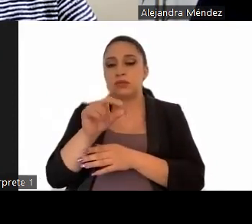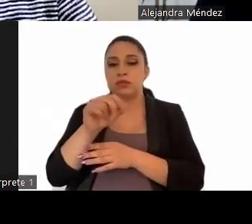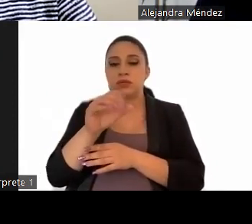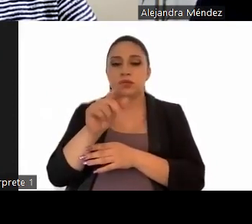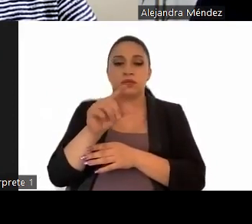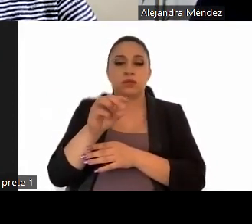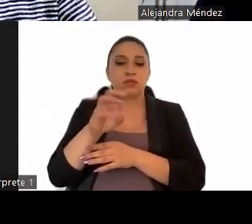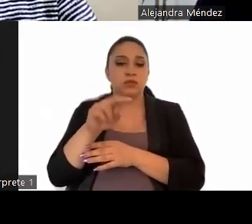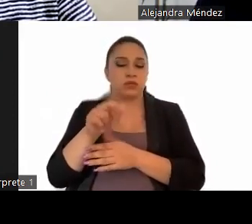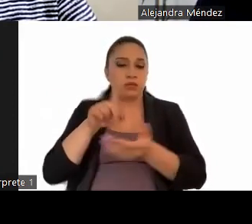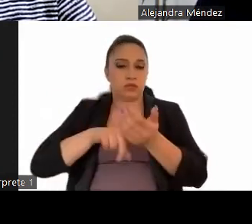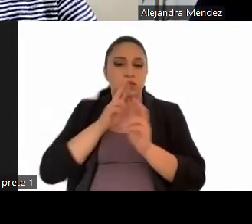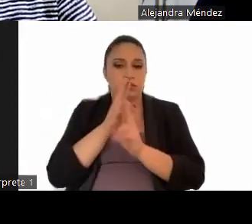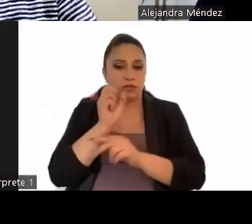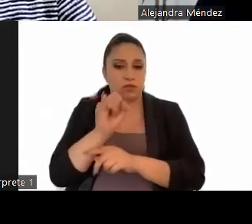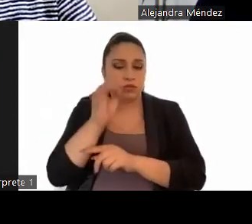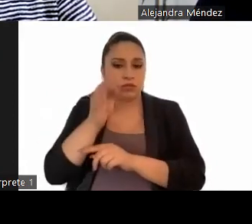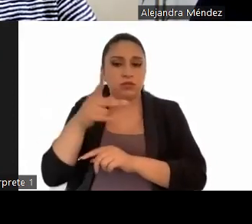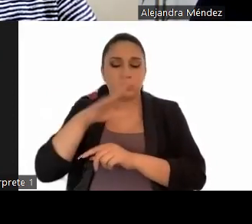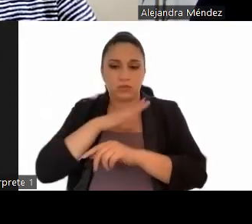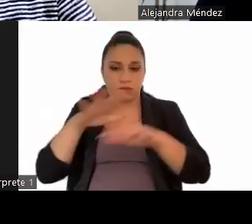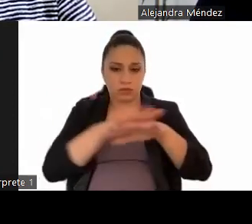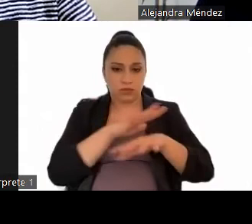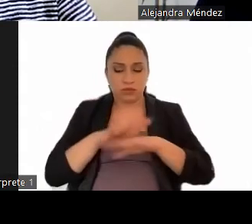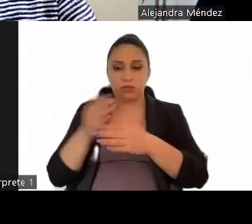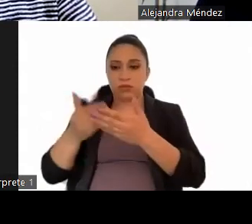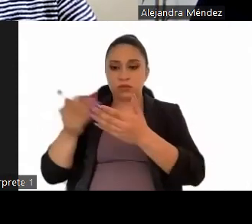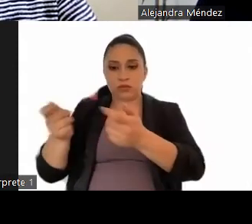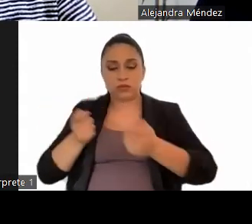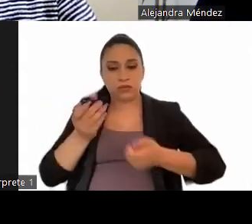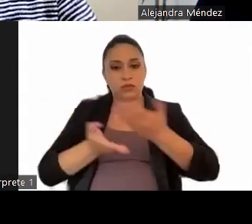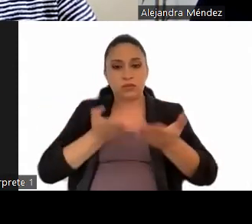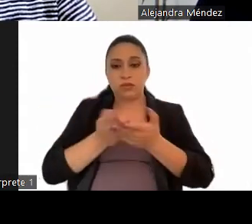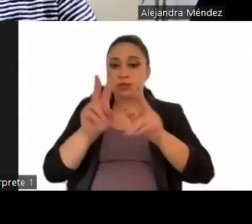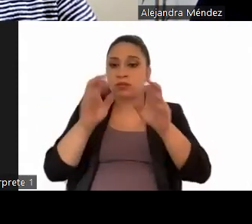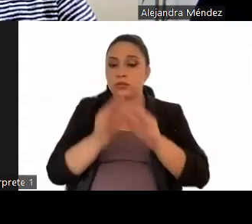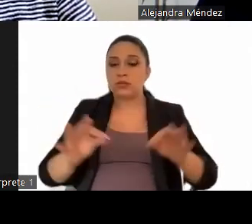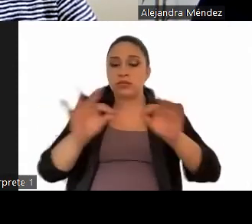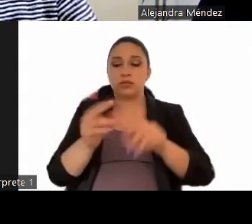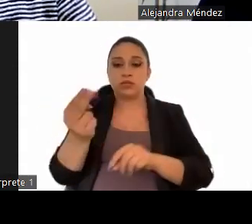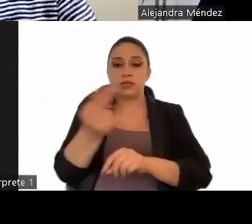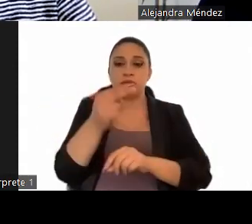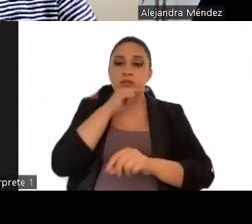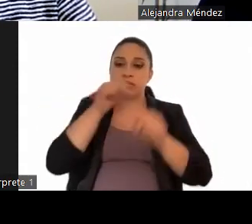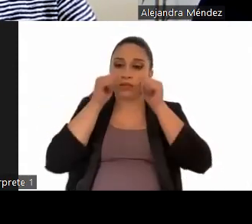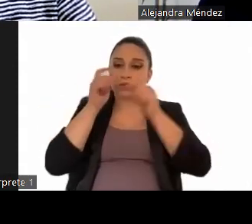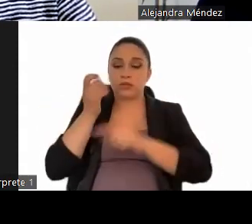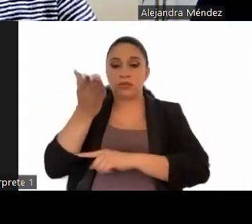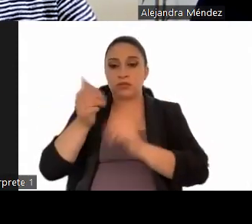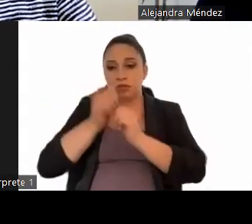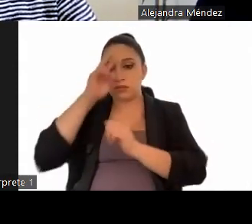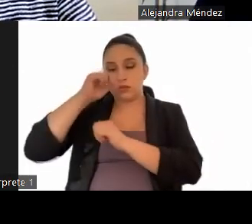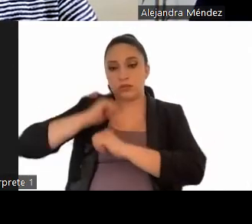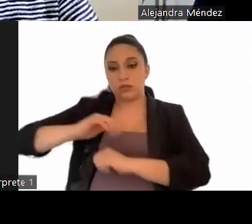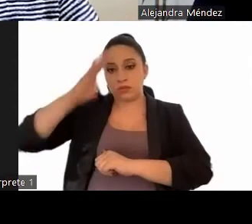positivo por el que se aprueba con modificaciones la proposición con punto de acuerdo por el que se le solicita a las 16 alcaldías de la Ciudad